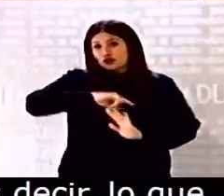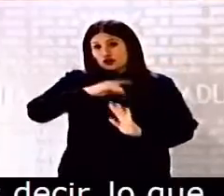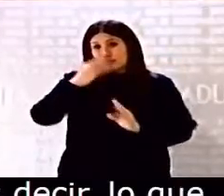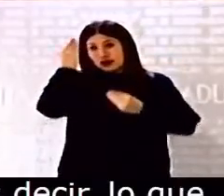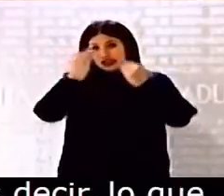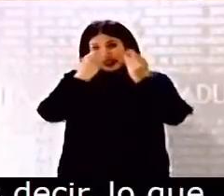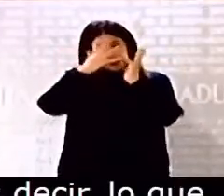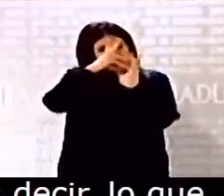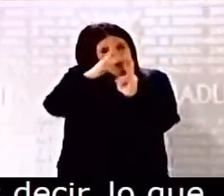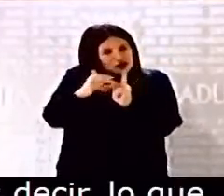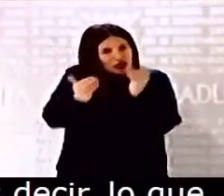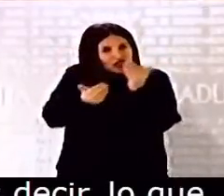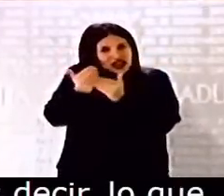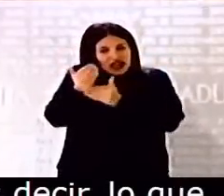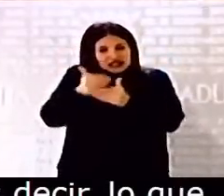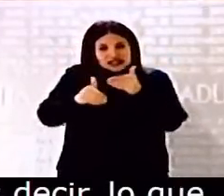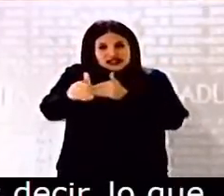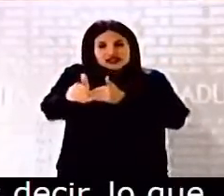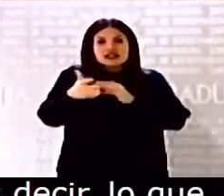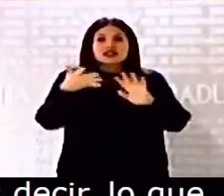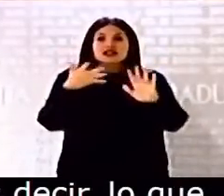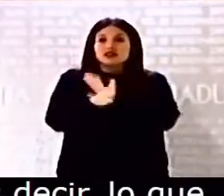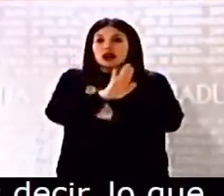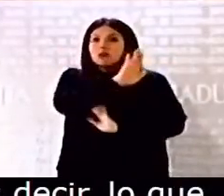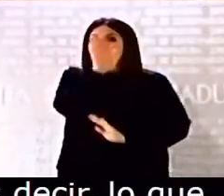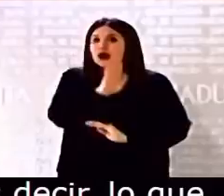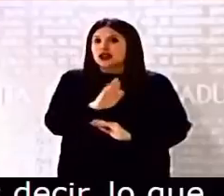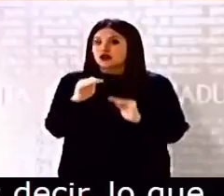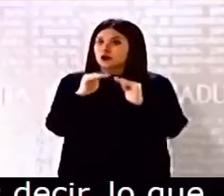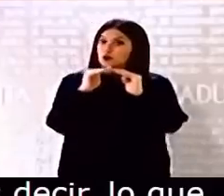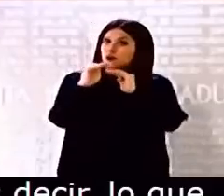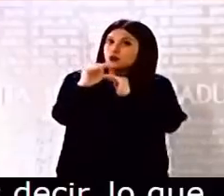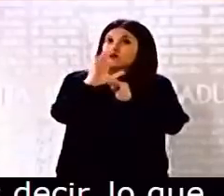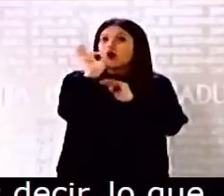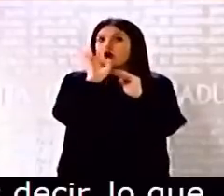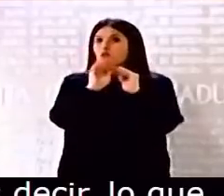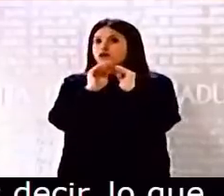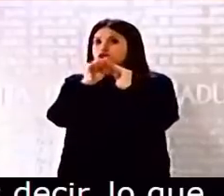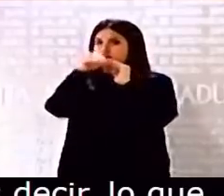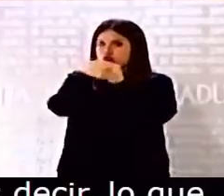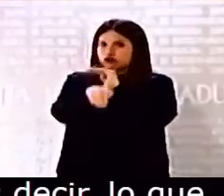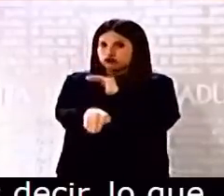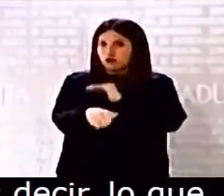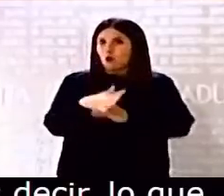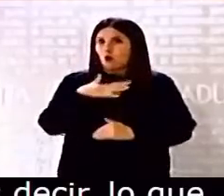días, tiene una tendencia a la estabilización o al descenso. Nuestros parámetros